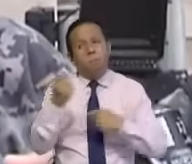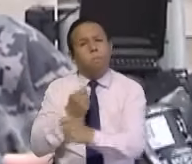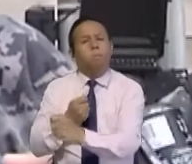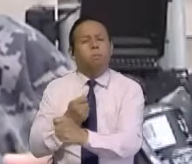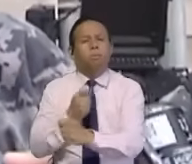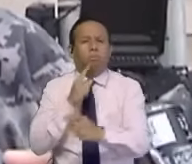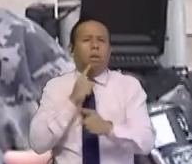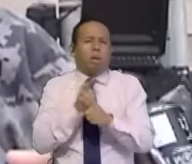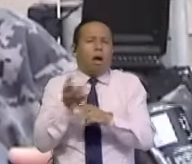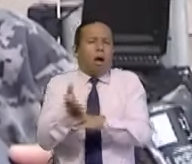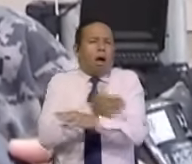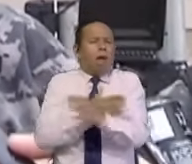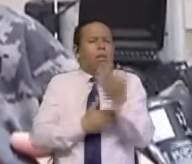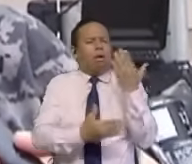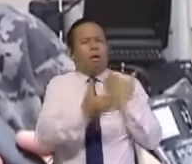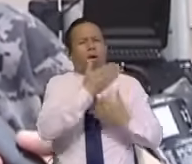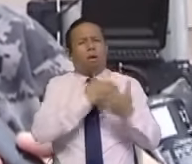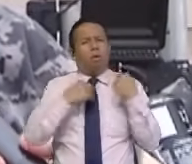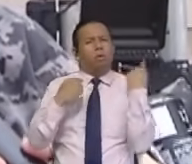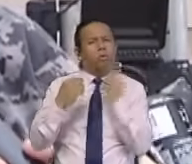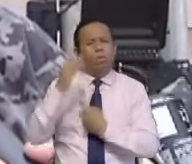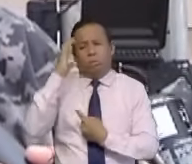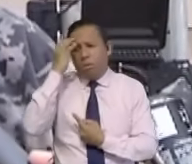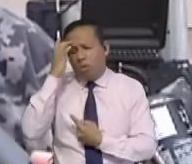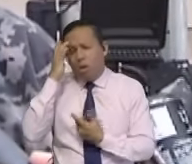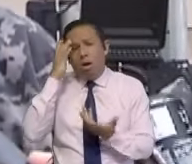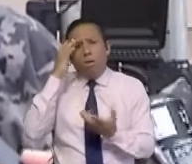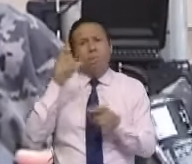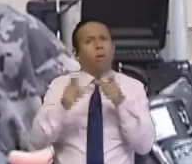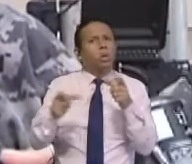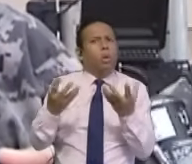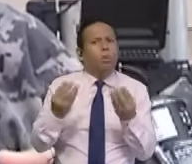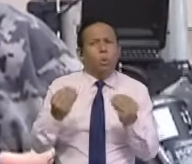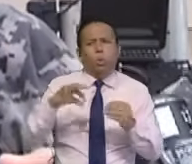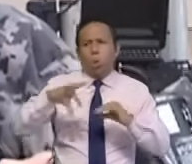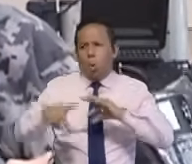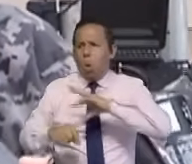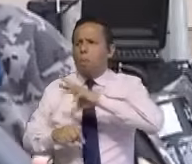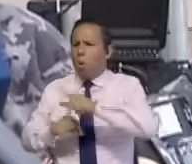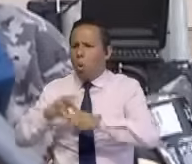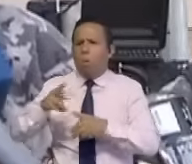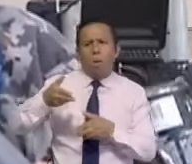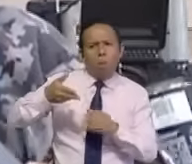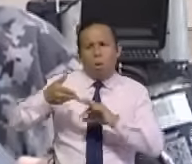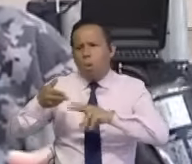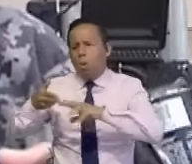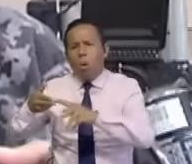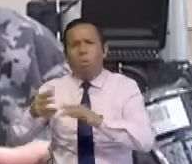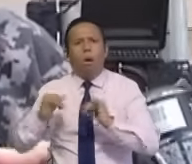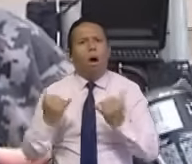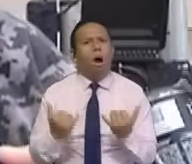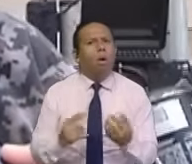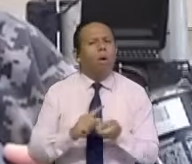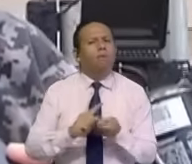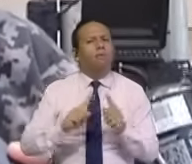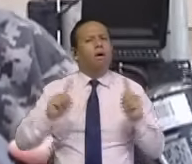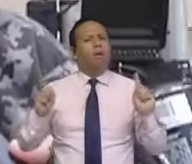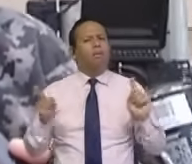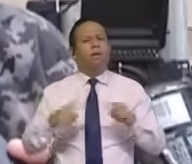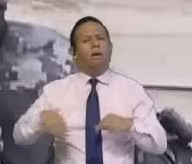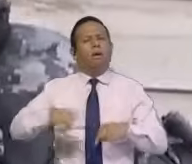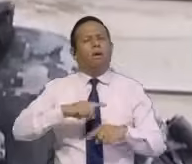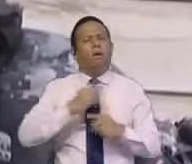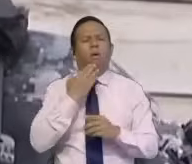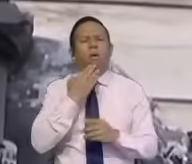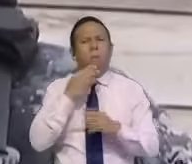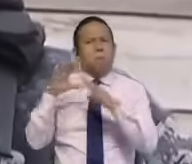atrás nuestra mayor preocupación era el robo a personas, por ejemplo, hoy vemos de que el secuestro y la extorsión está causando temor a la ciudadanía.